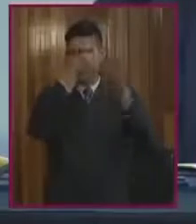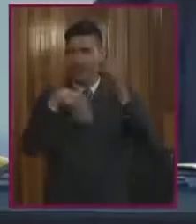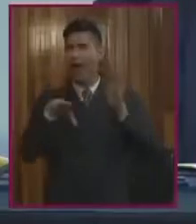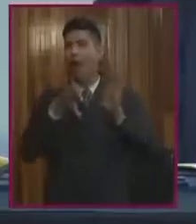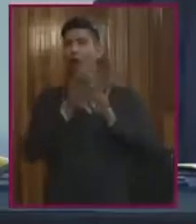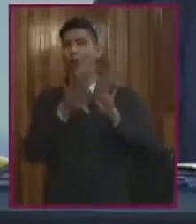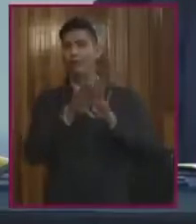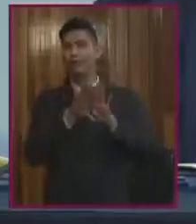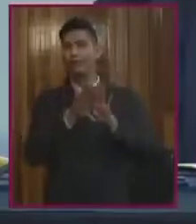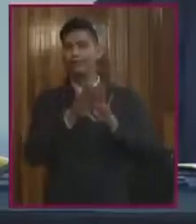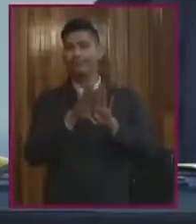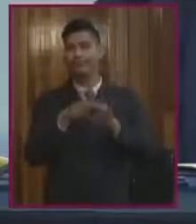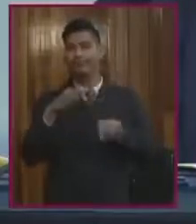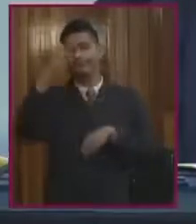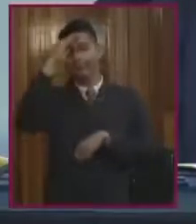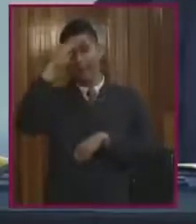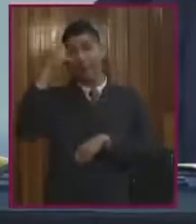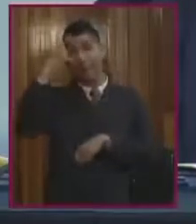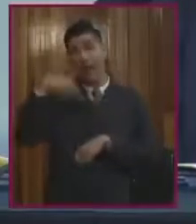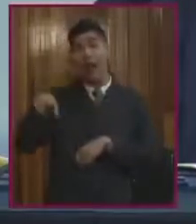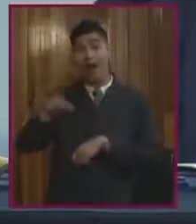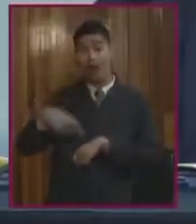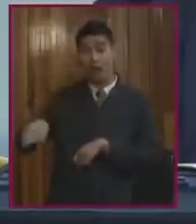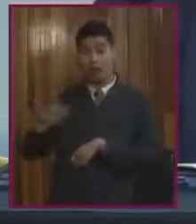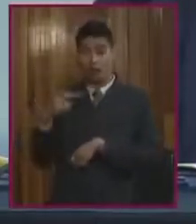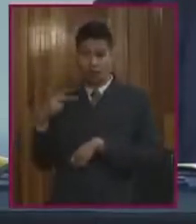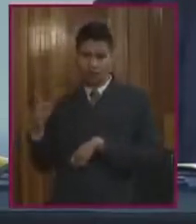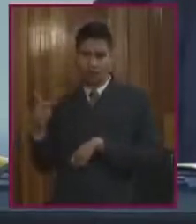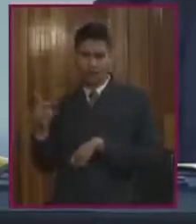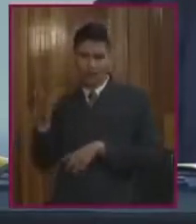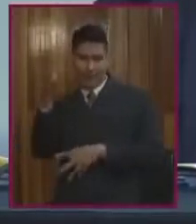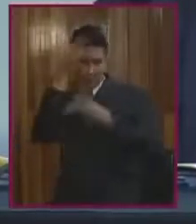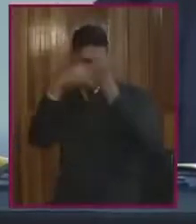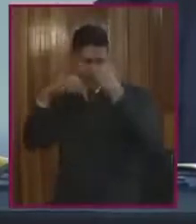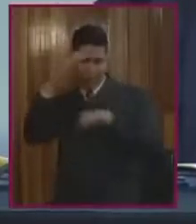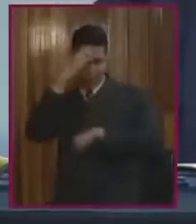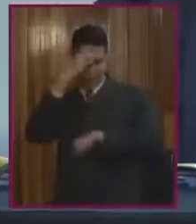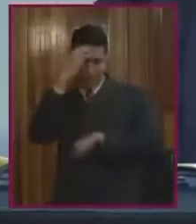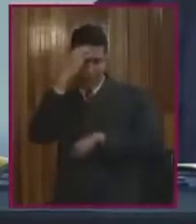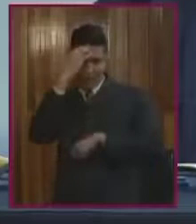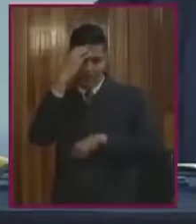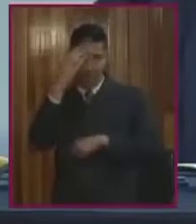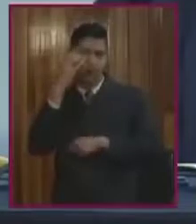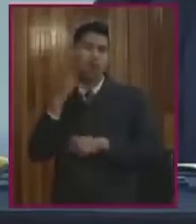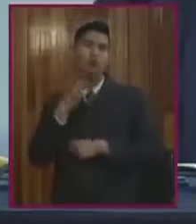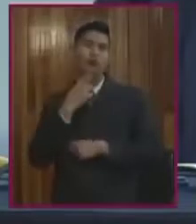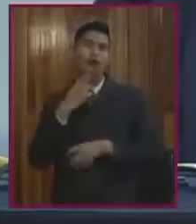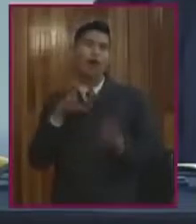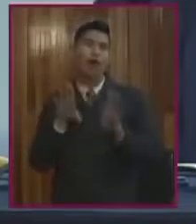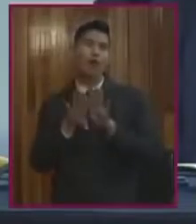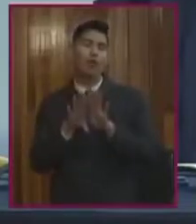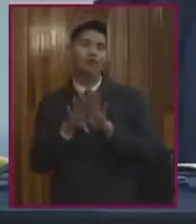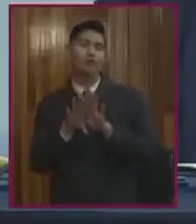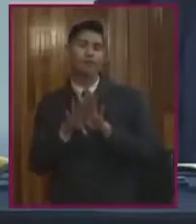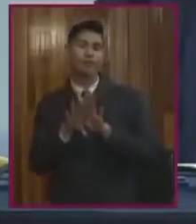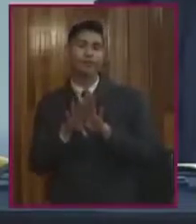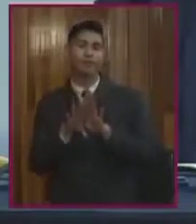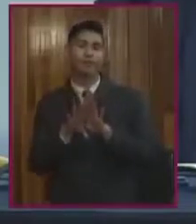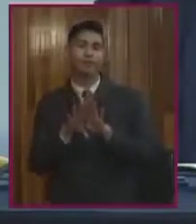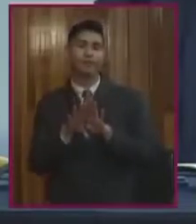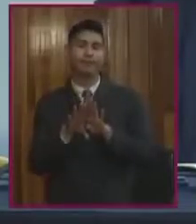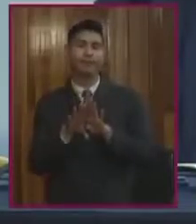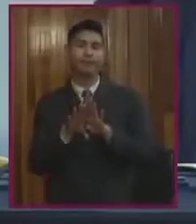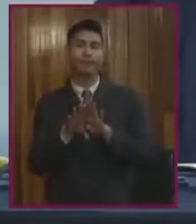así mejorar la aplicación de sus conocimientos. No es solo que sepan qué aprendieron y cómo lo aprendieron,